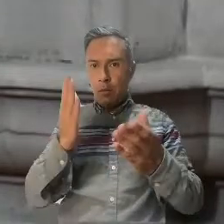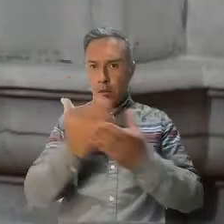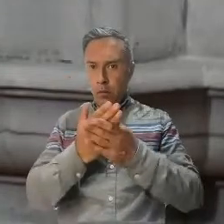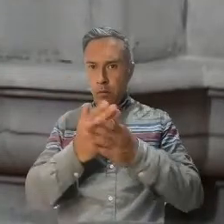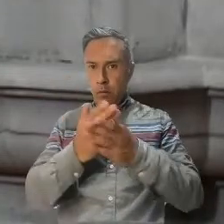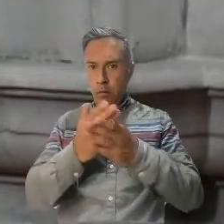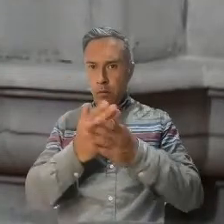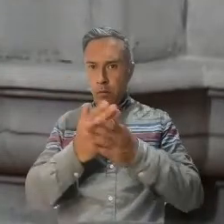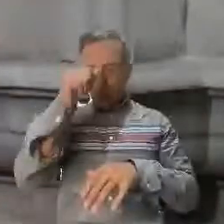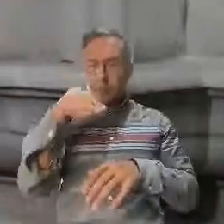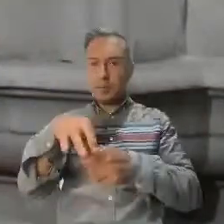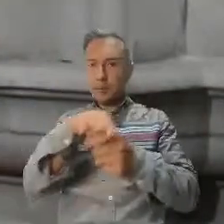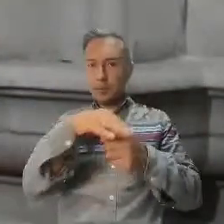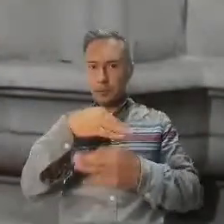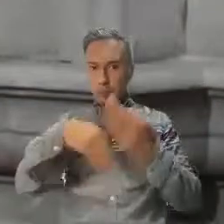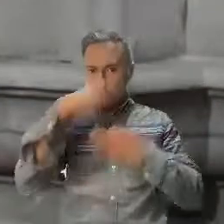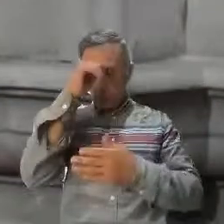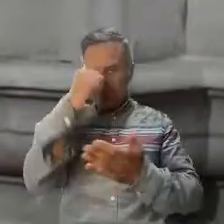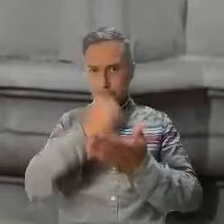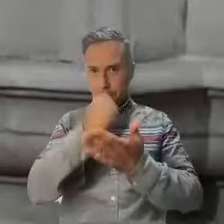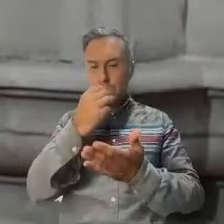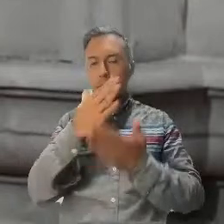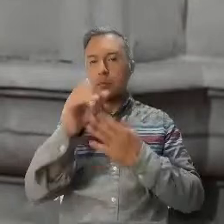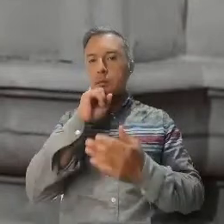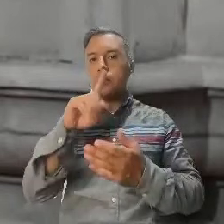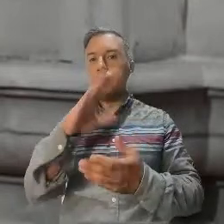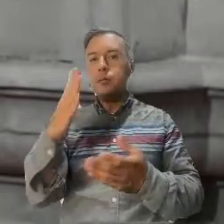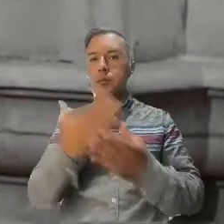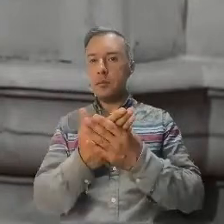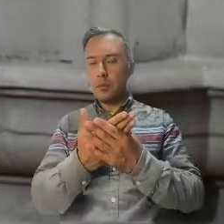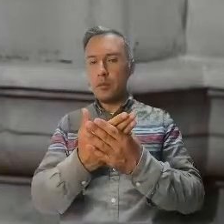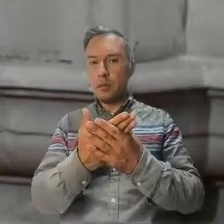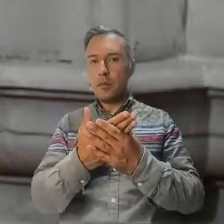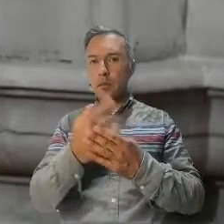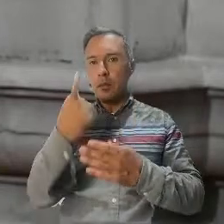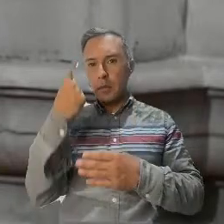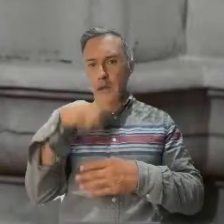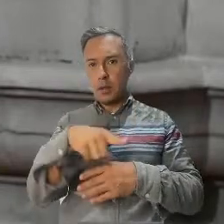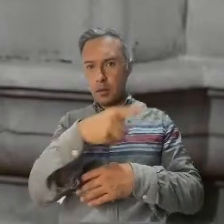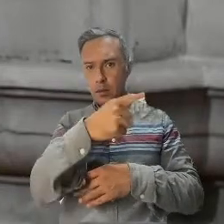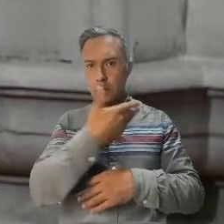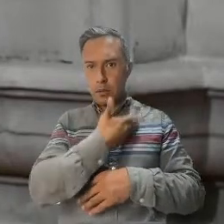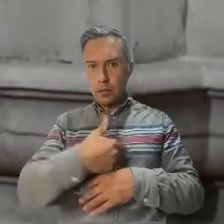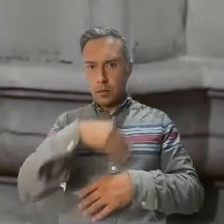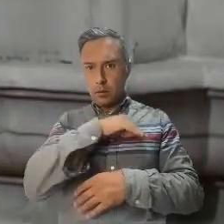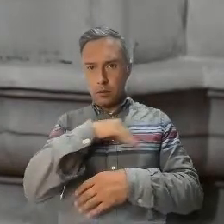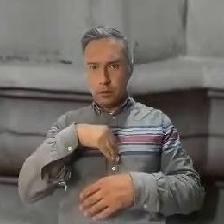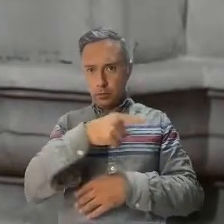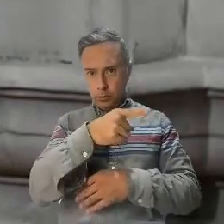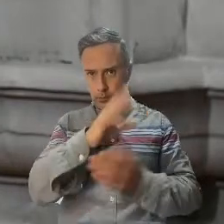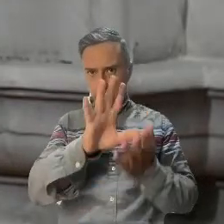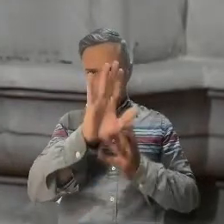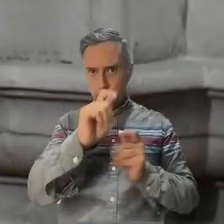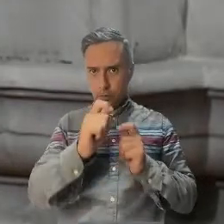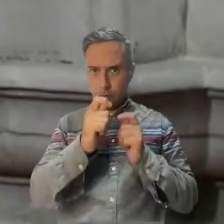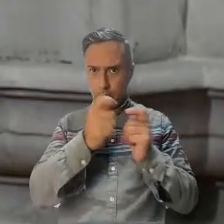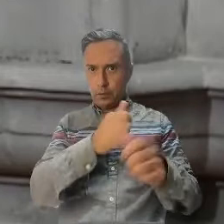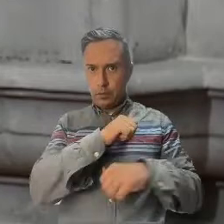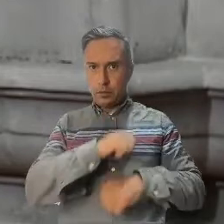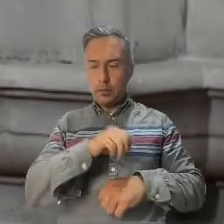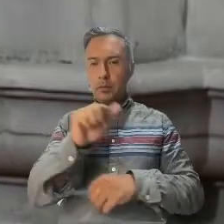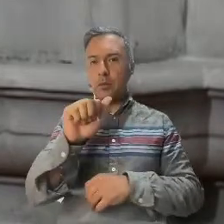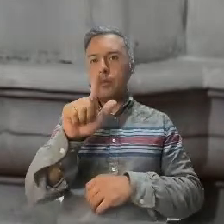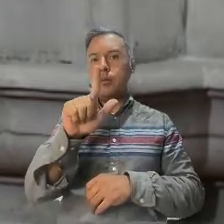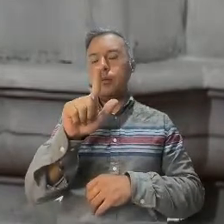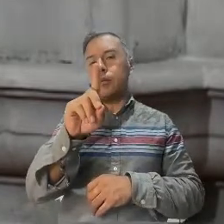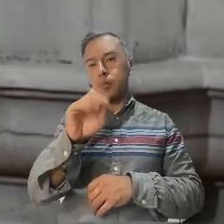por unanimidad, así como el anexo correspondiente a la invitación dirigida al presidente municipal constitucional, Adolfo Cerqueda Rebollo.